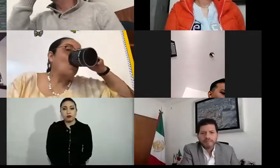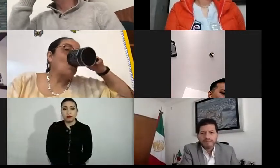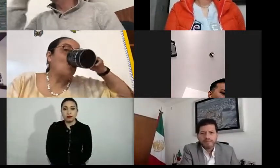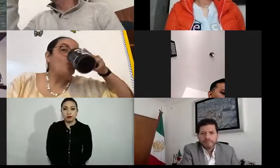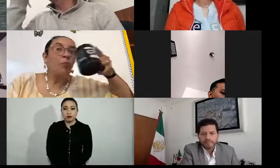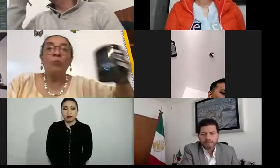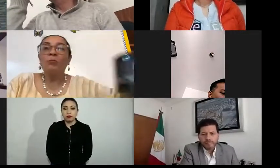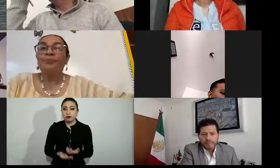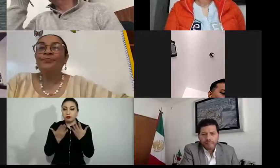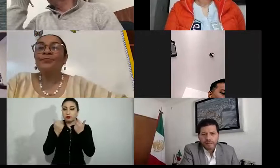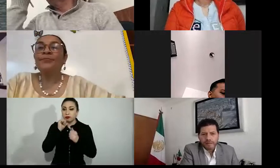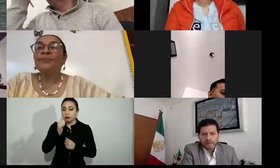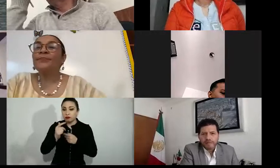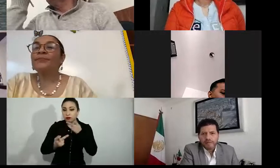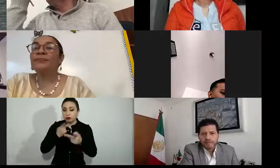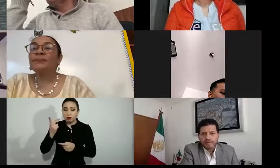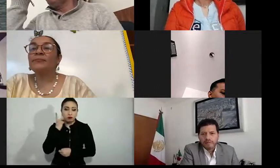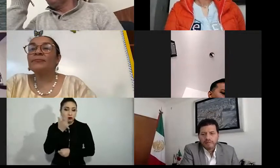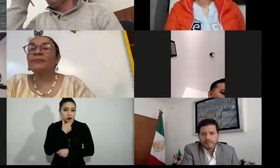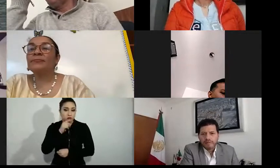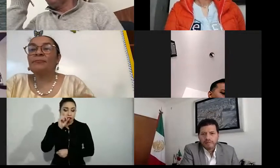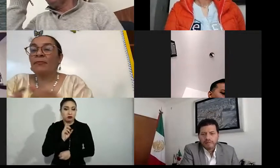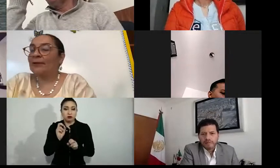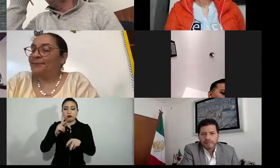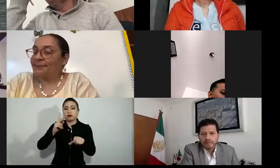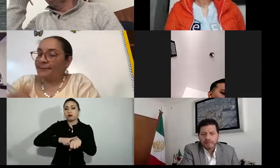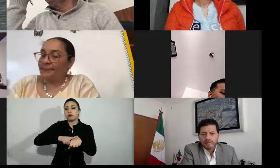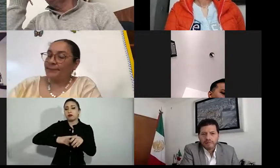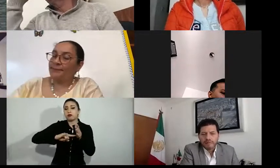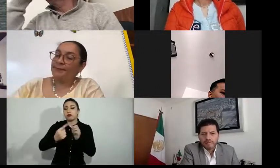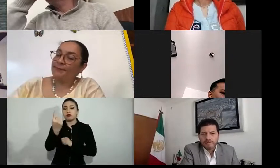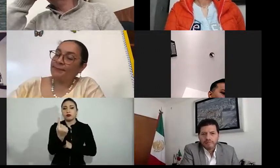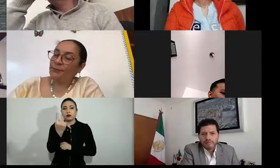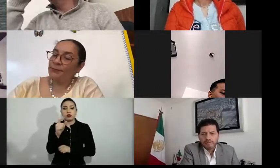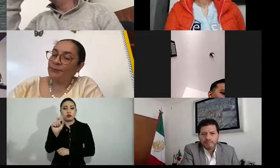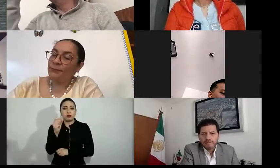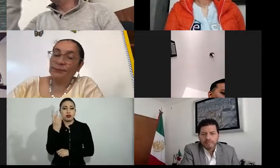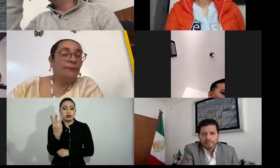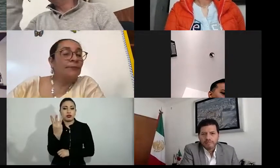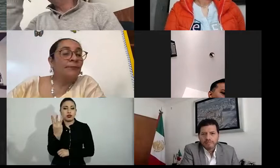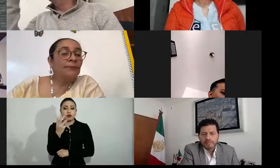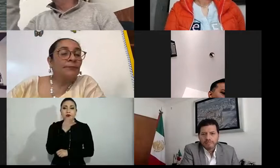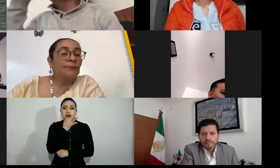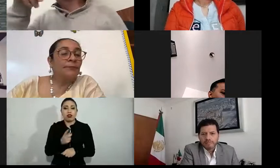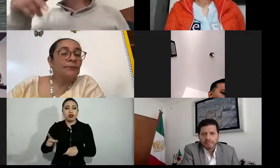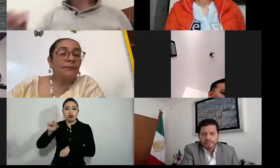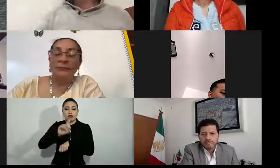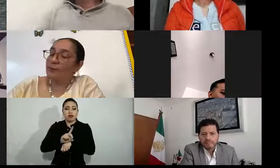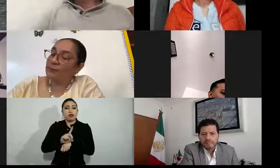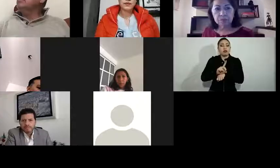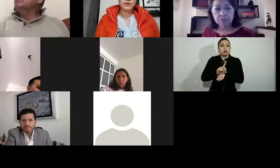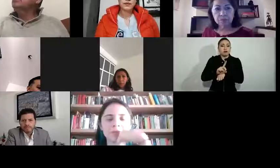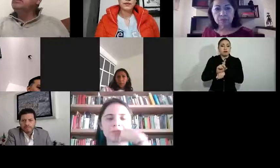No habiendo más temas que tratar, siendo las 13 horas con 23 minutos Damos por